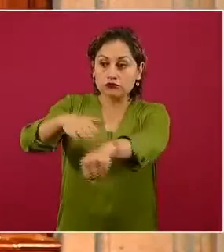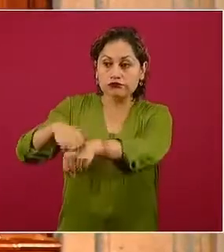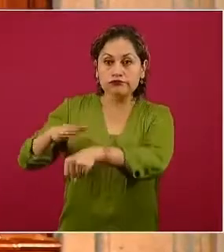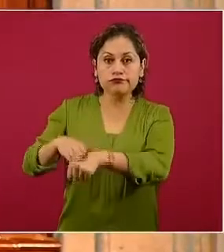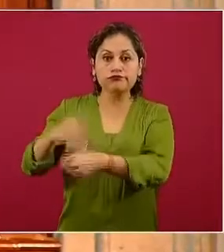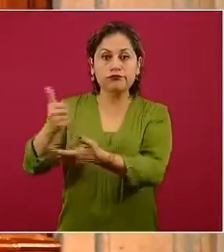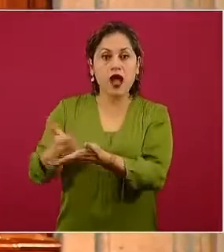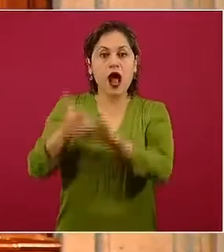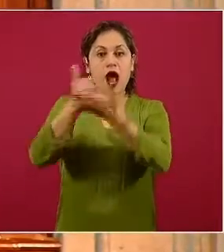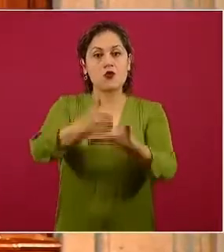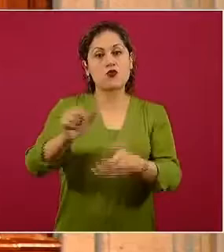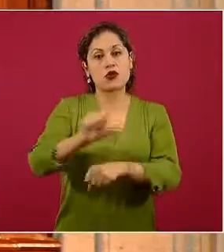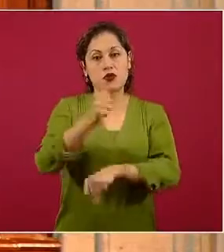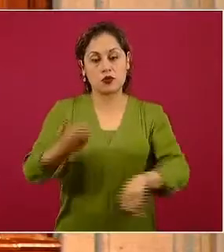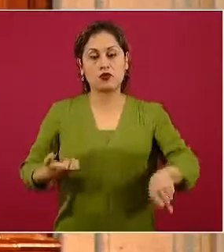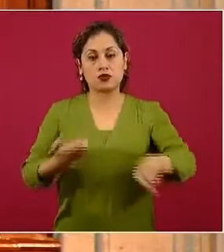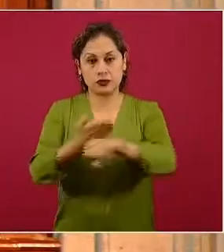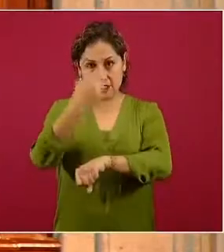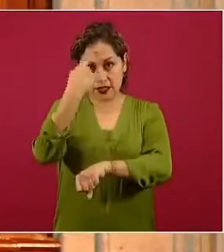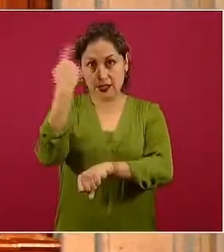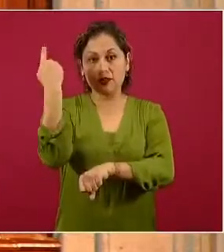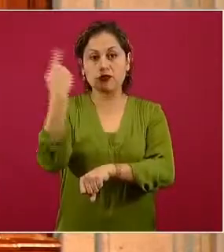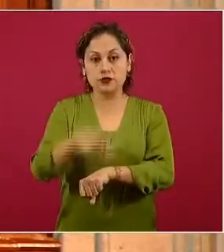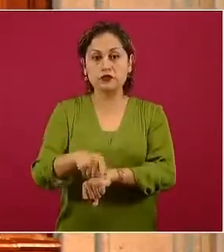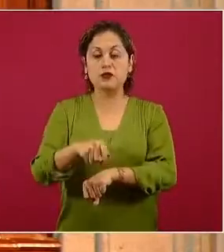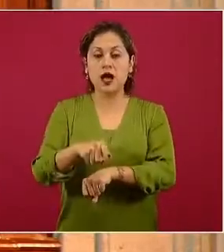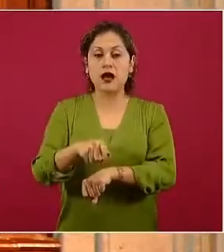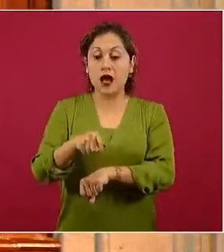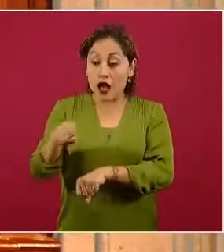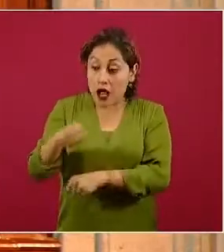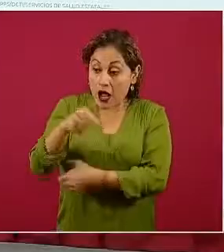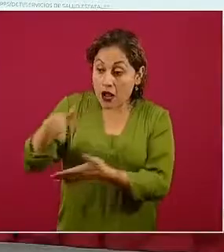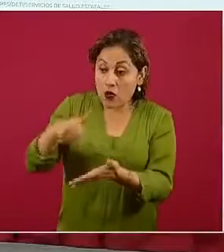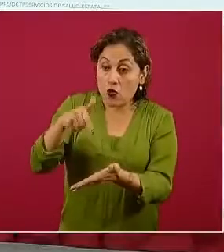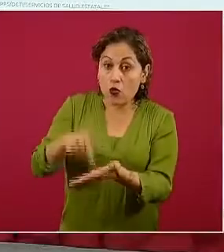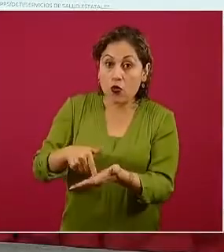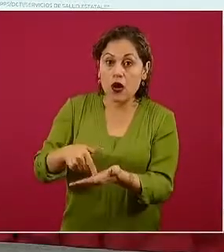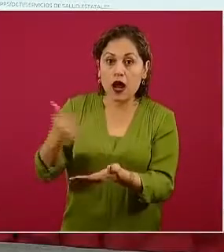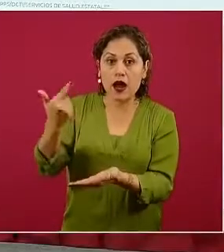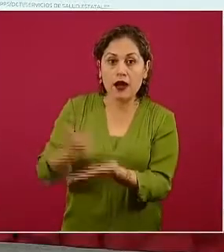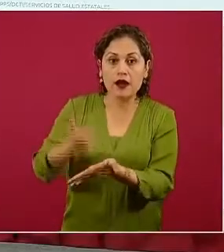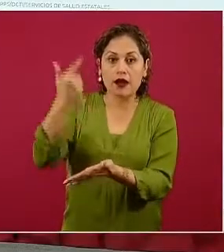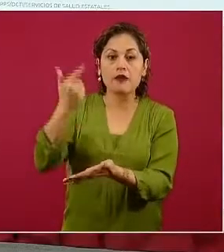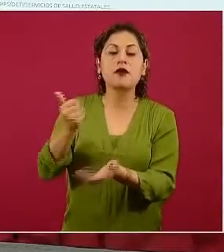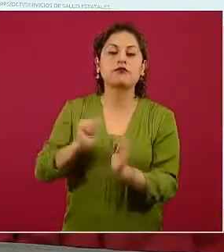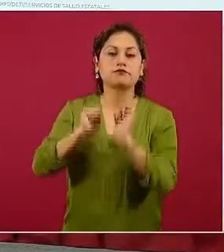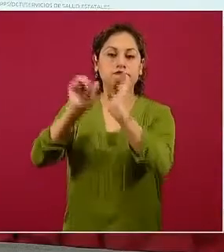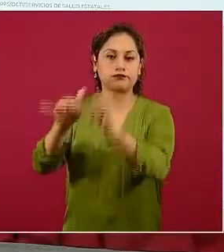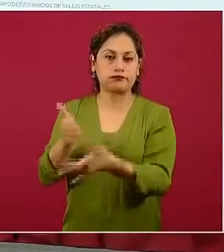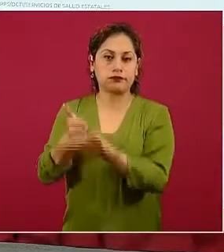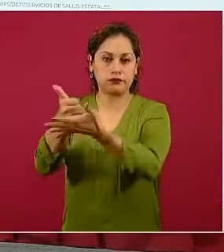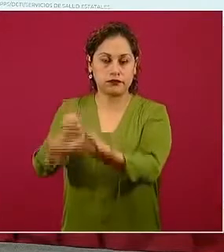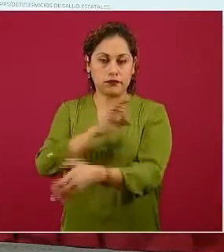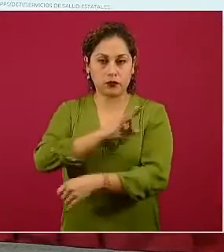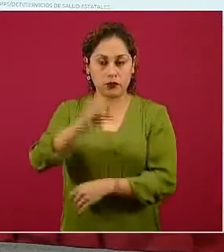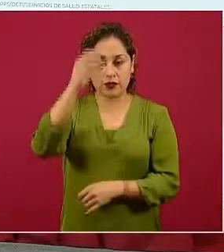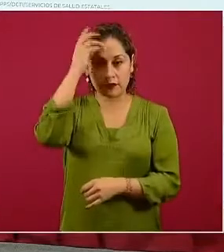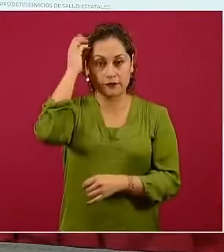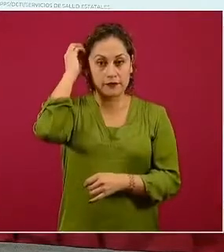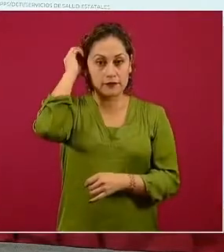entidades federativas para concentrarlas en los estados en donde están haciendo falta. Veamos por favor la